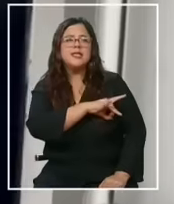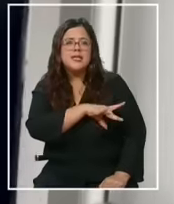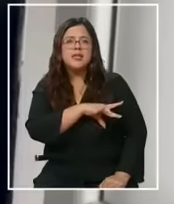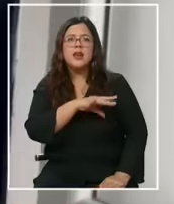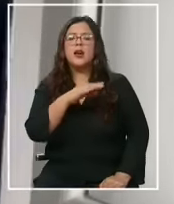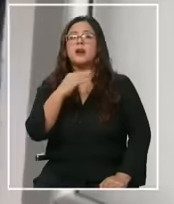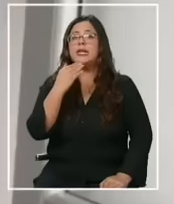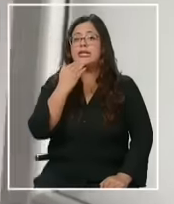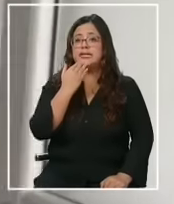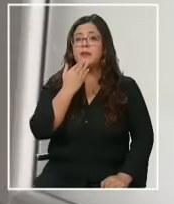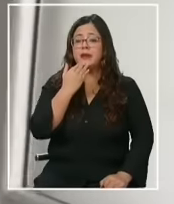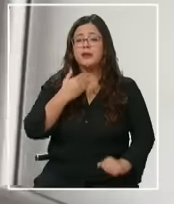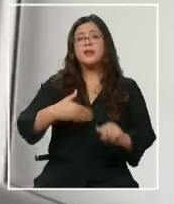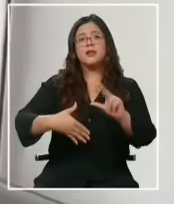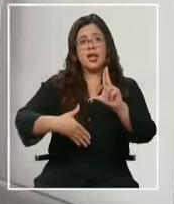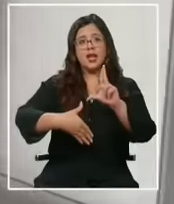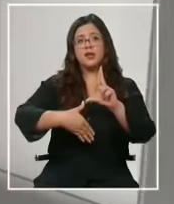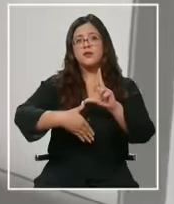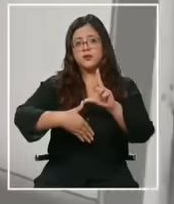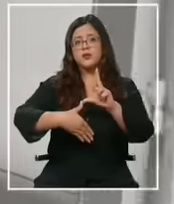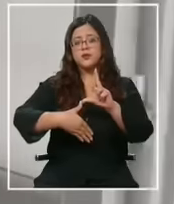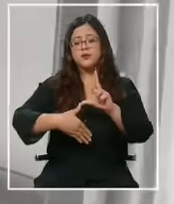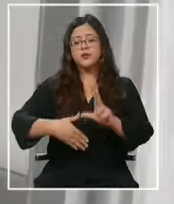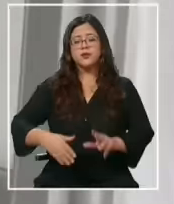qué no decirlo, de Latinoamérica.